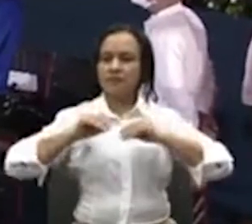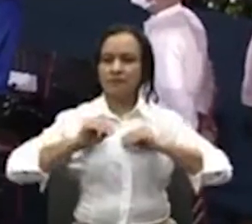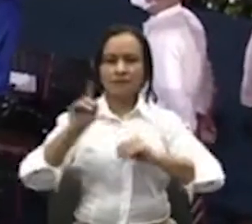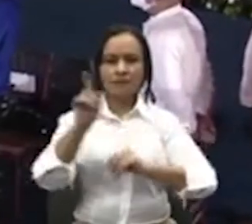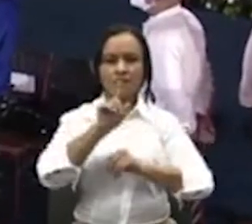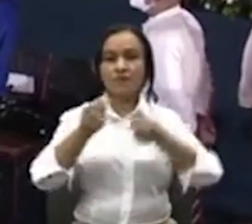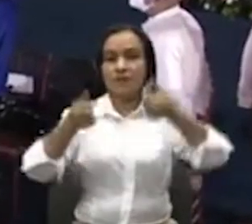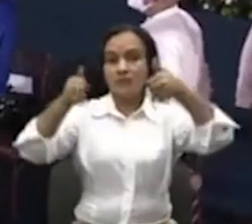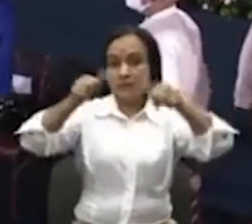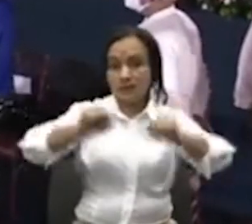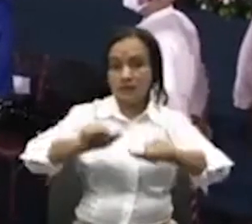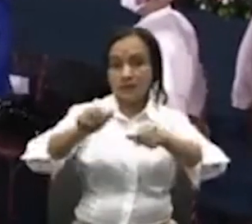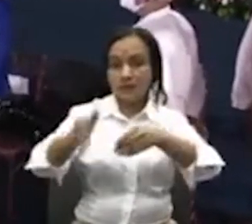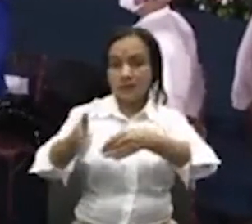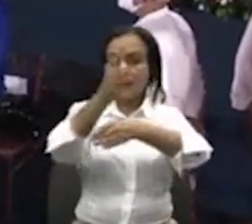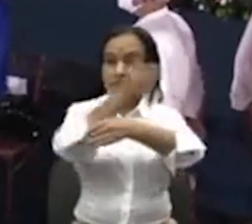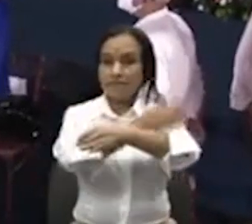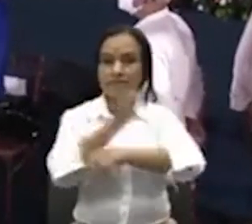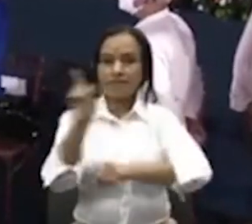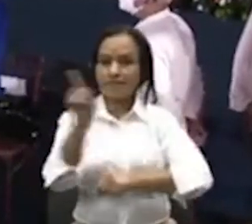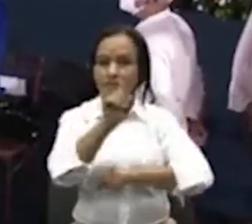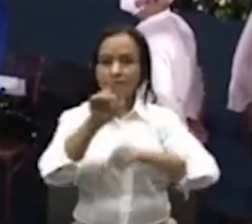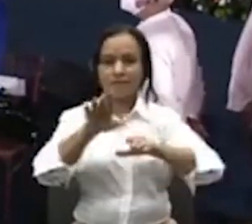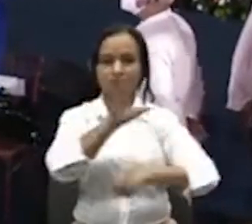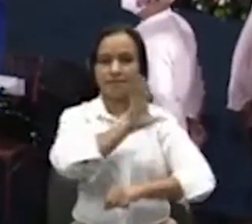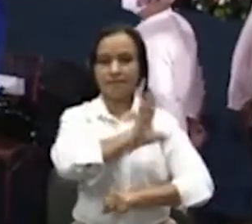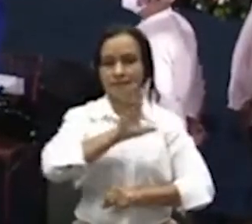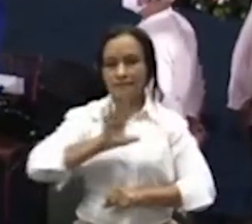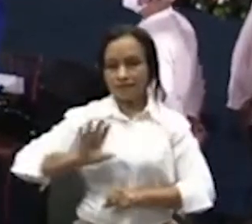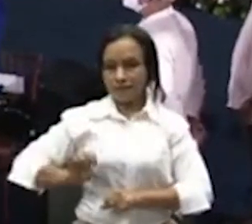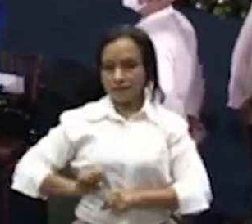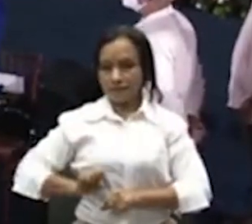el acuerdo que habíamos firmado antes, El Salvador,